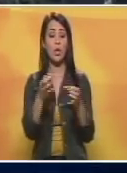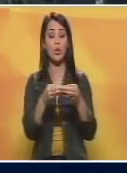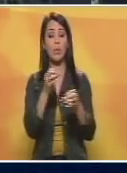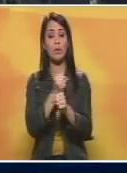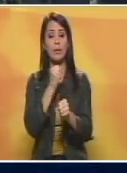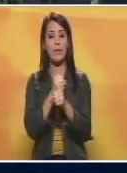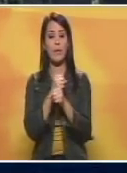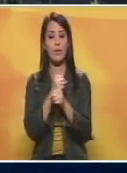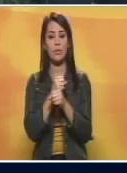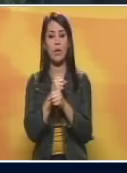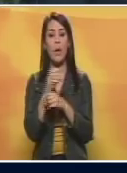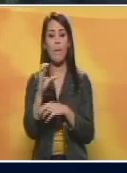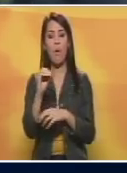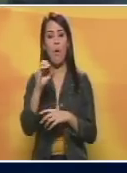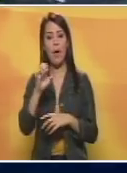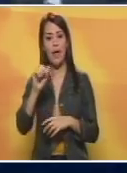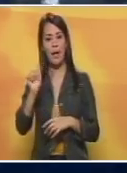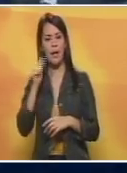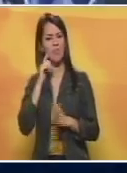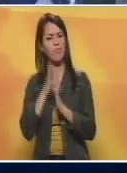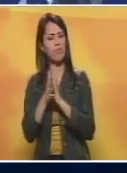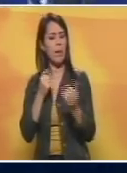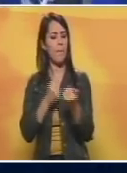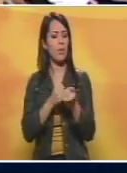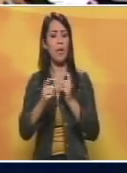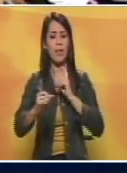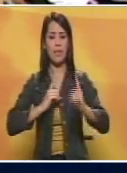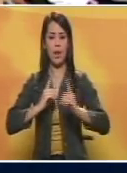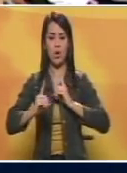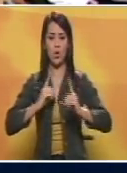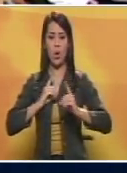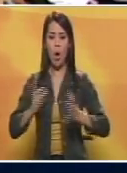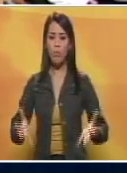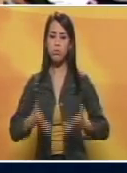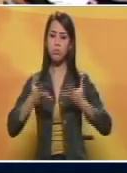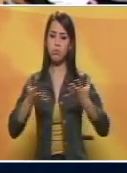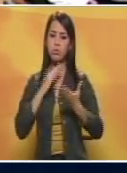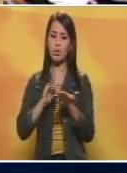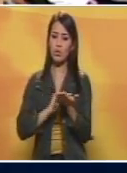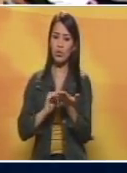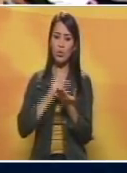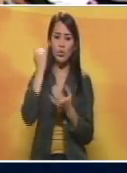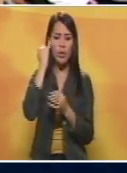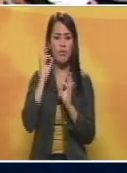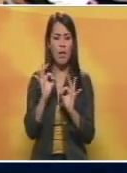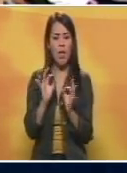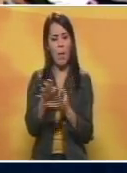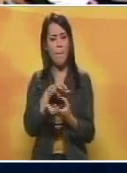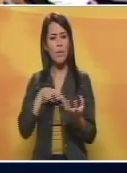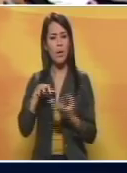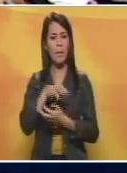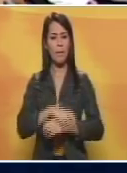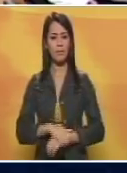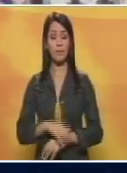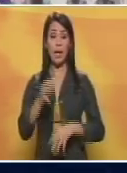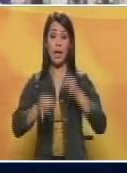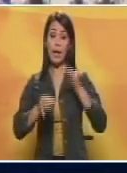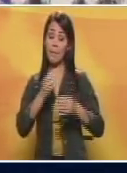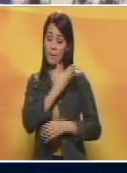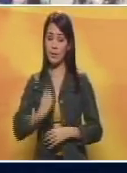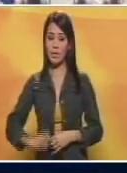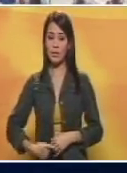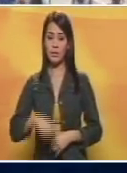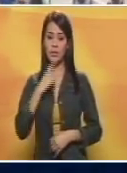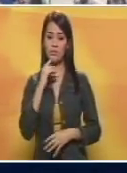creado por la oea que busca apoyar el diálogo y contribuir a la búsqueda de soluciones a la crisis el ejecutivo aseguró que la comisión ha